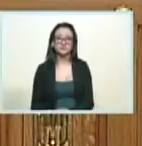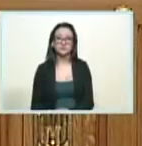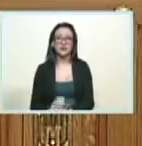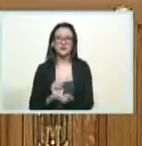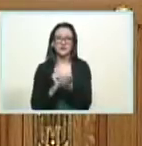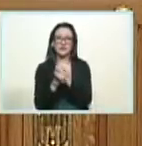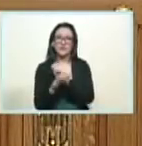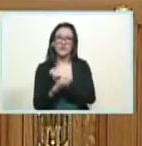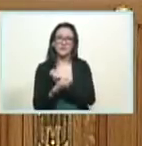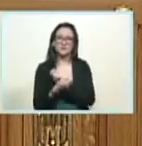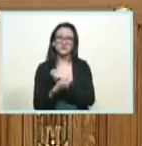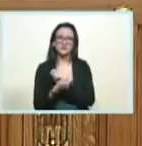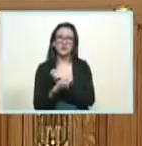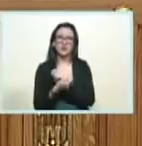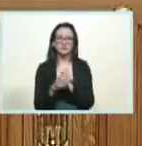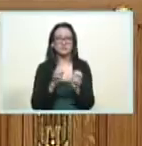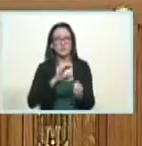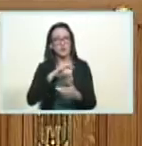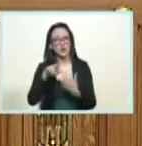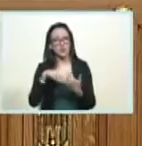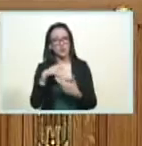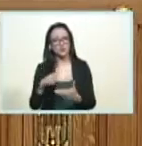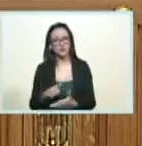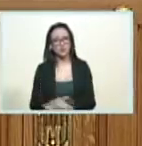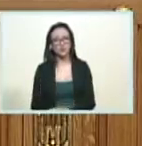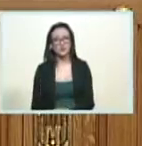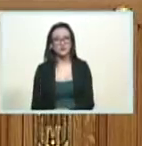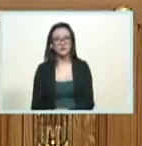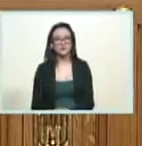La transformación de la jefatura de la revolución.